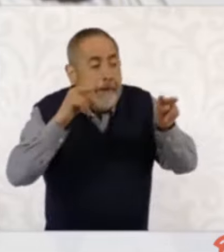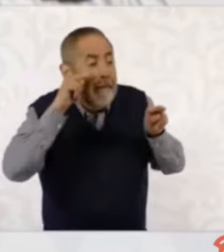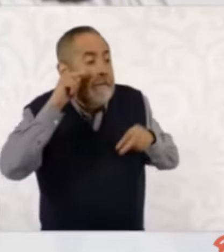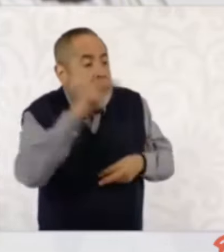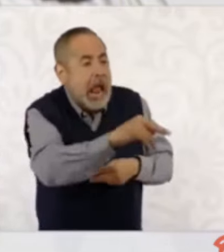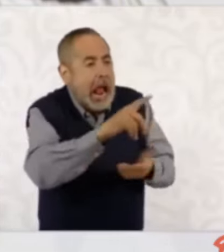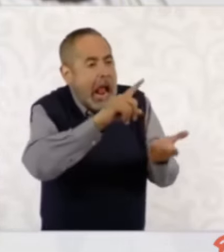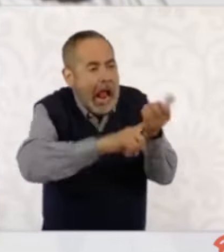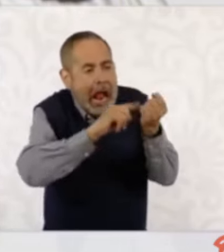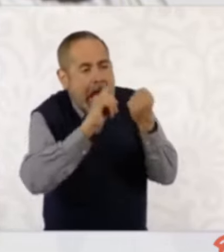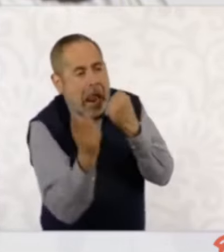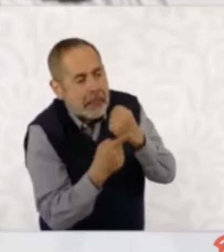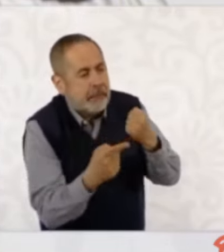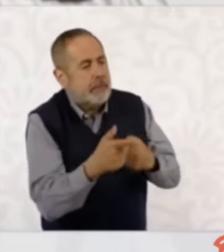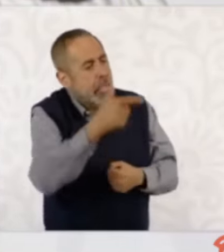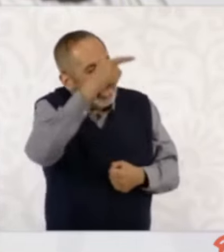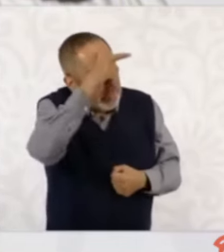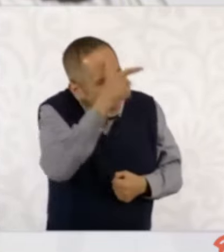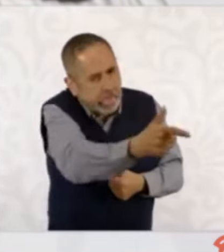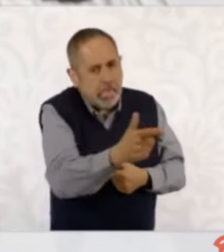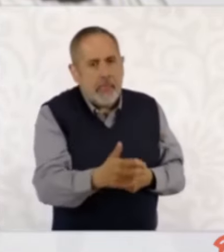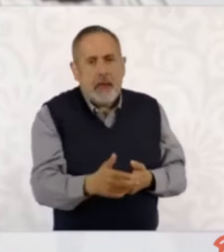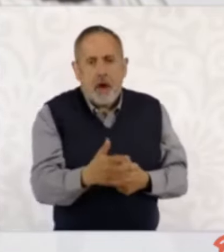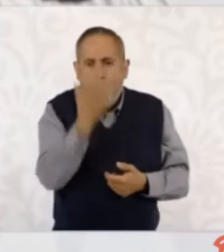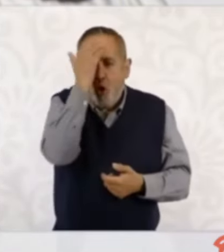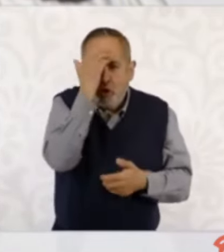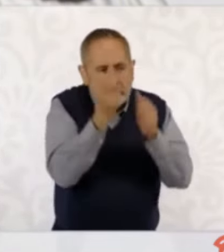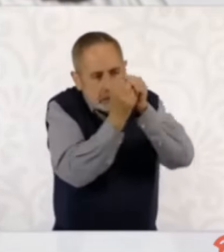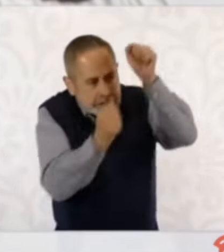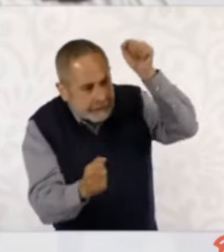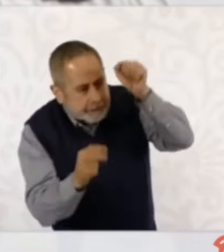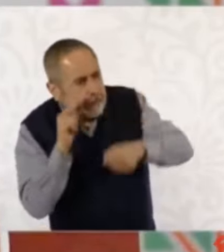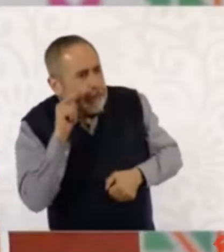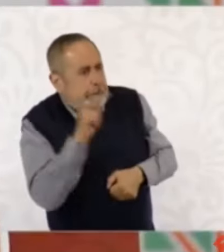de fondo y quiénes son